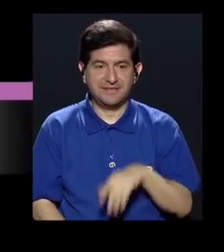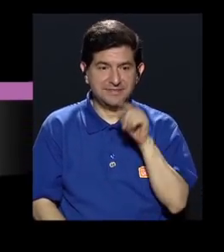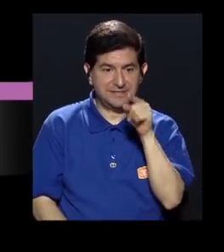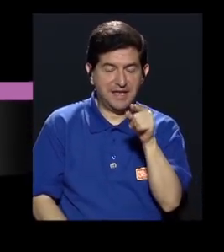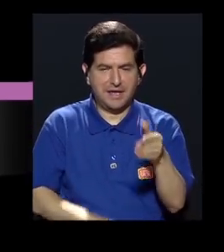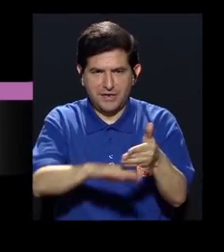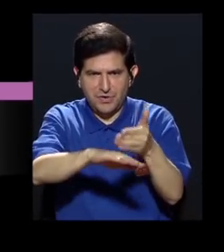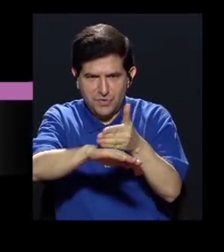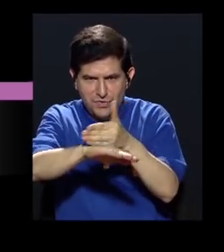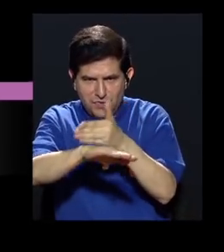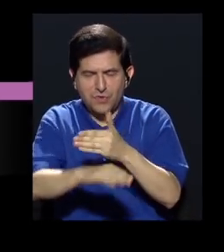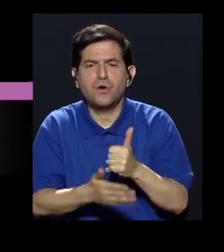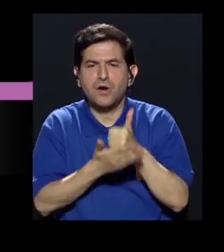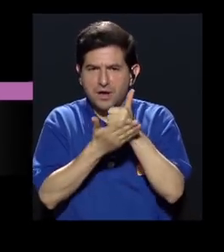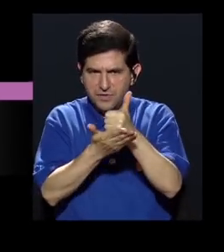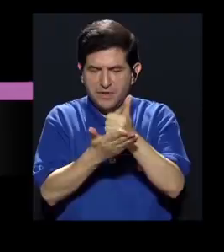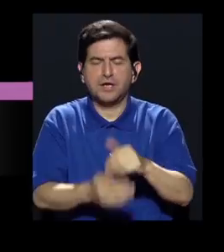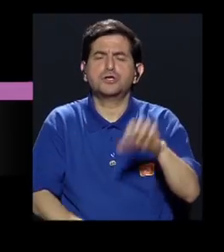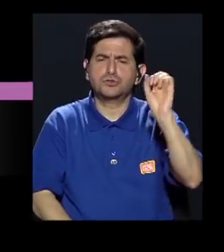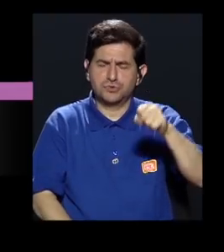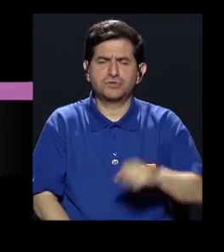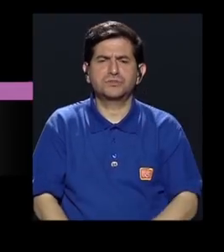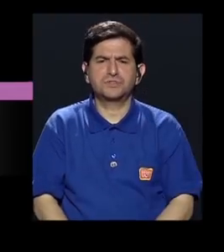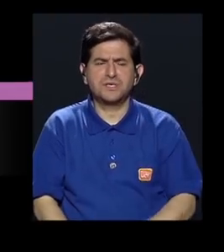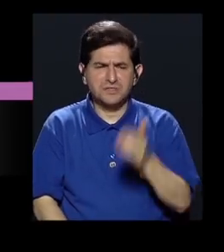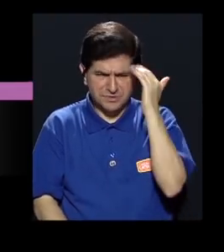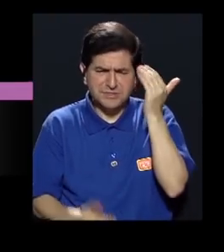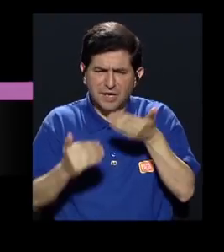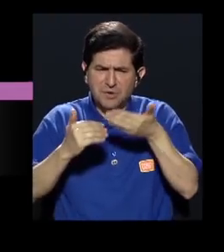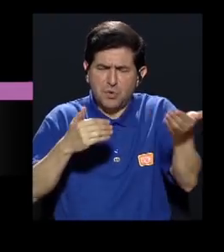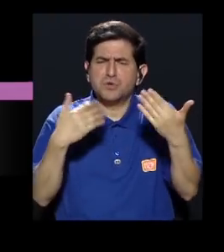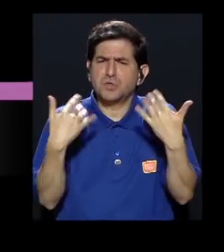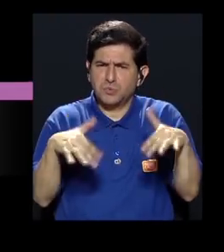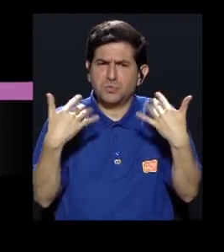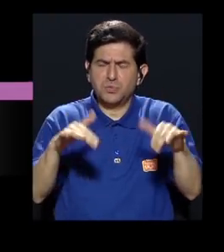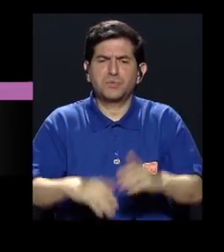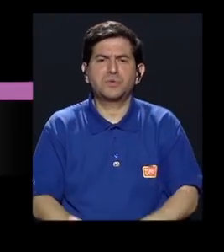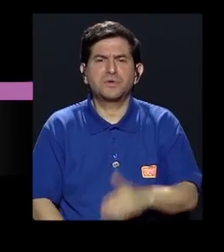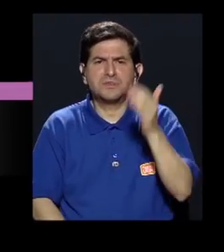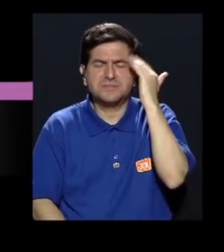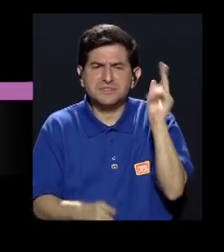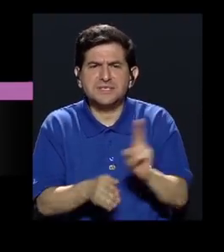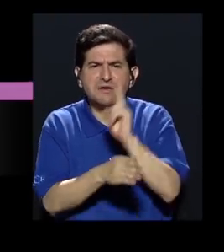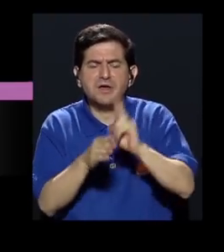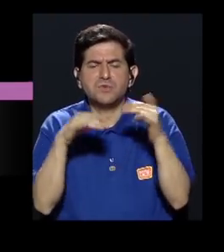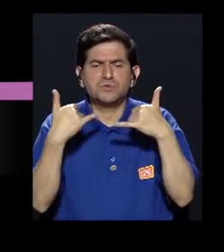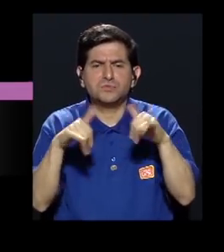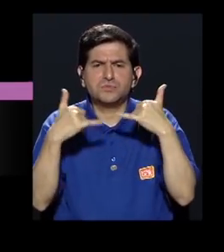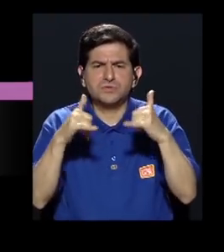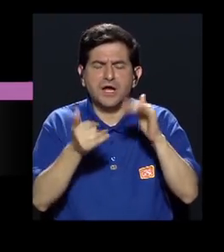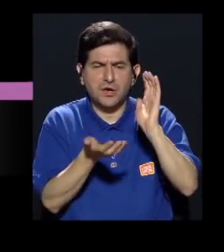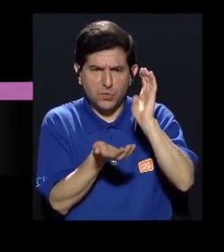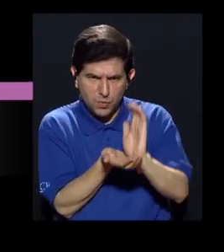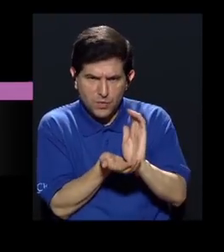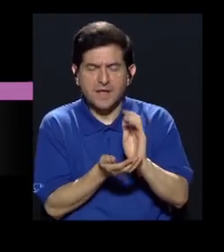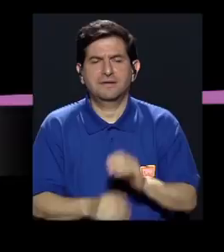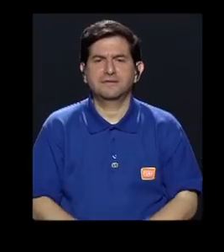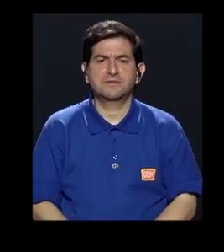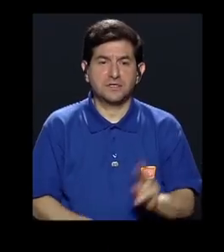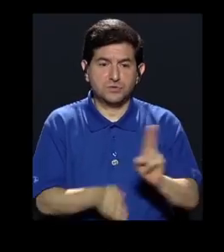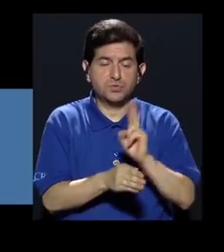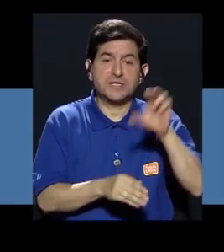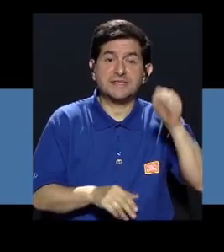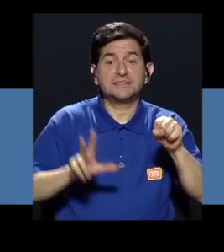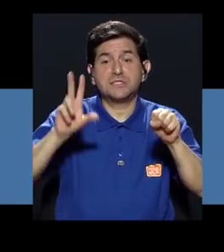que ha progresado, digamos, que te ha ayudado. Ajá. Sabe muchas, muchas cosas. Sabe cómo utilizar los juguetes,